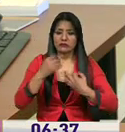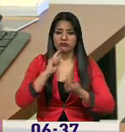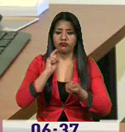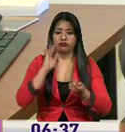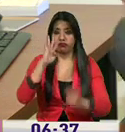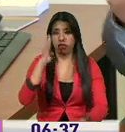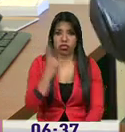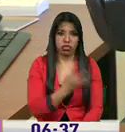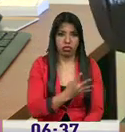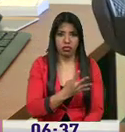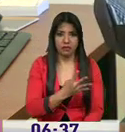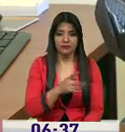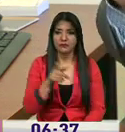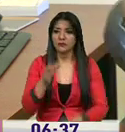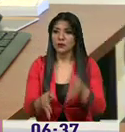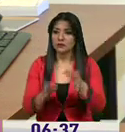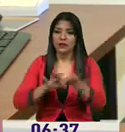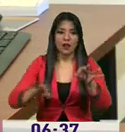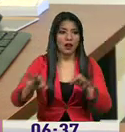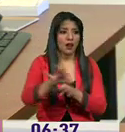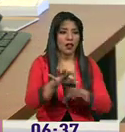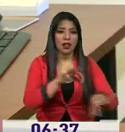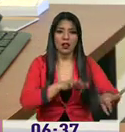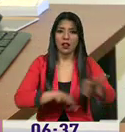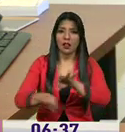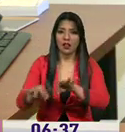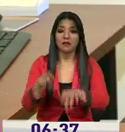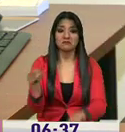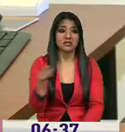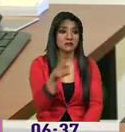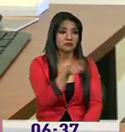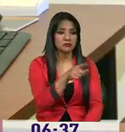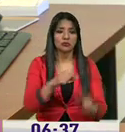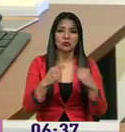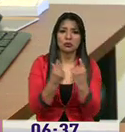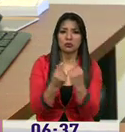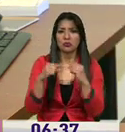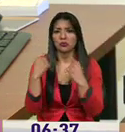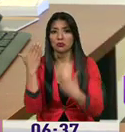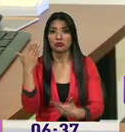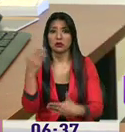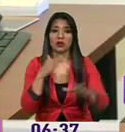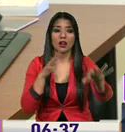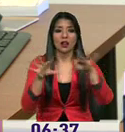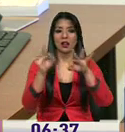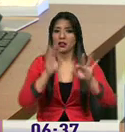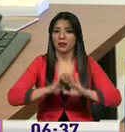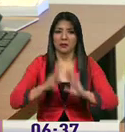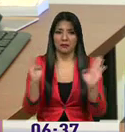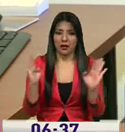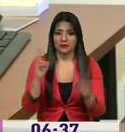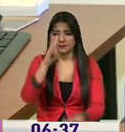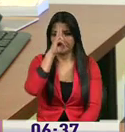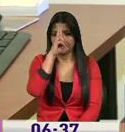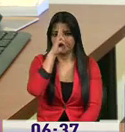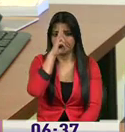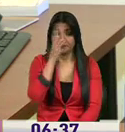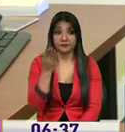de unas manos a otras, ¿no? Antes era un reparto entre los partidos tradicionales. Recuerda usted que